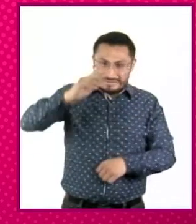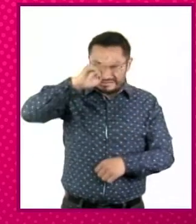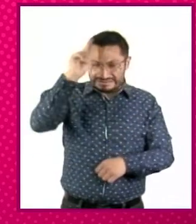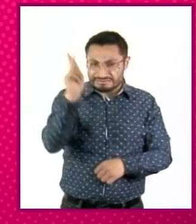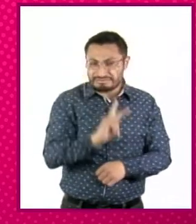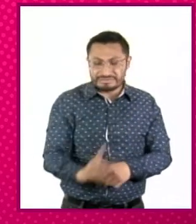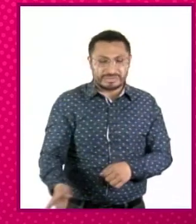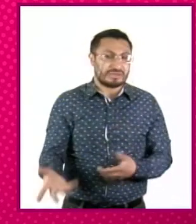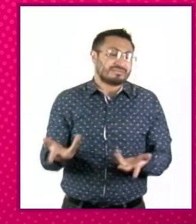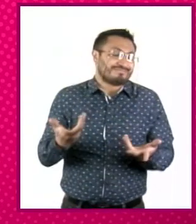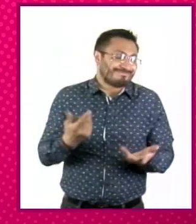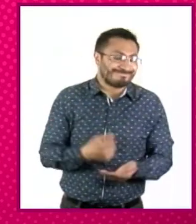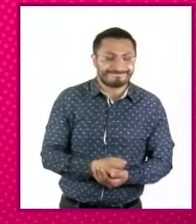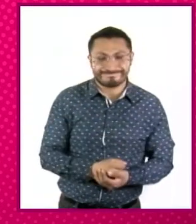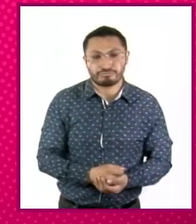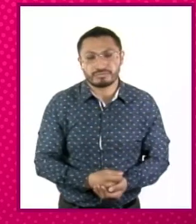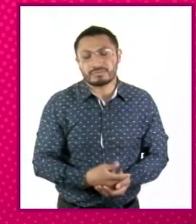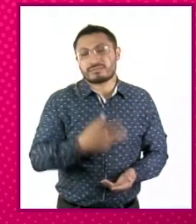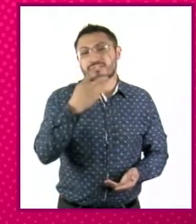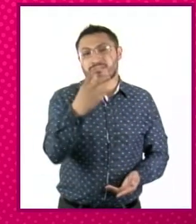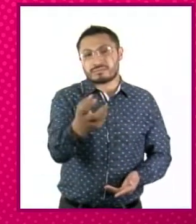clase trabajadora, y eso